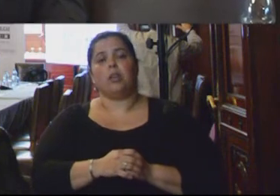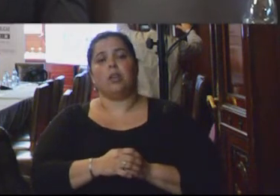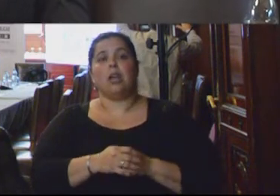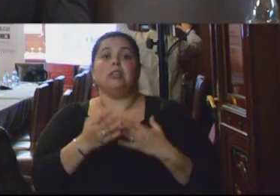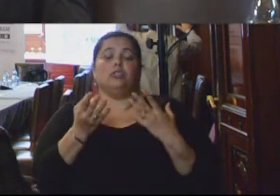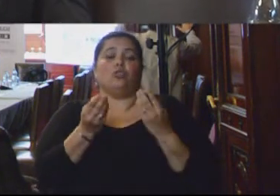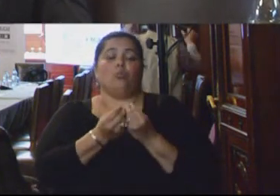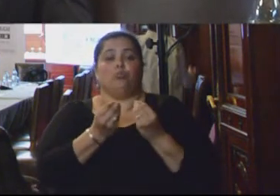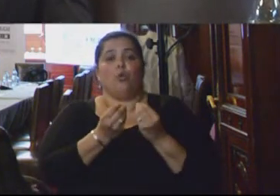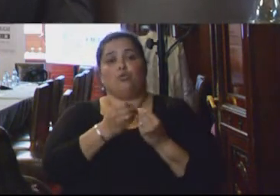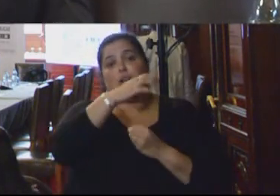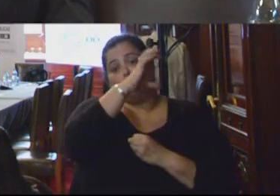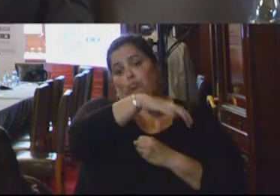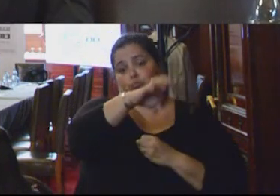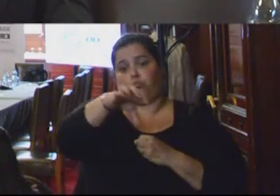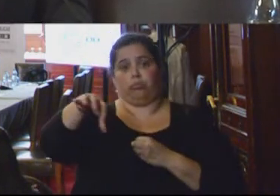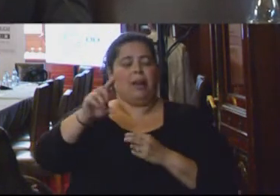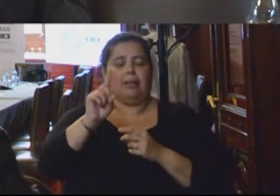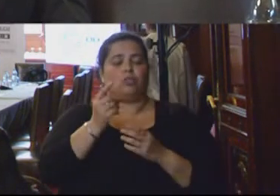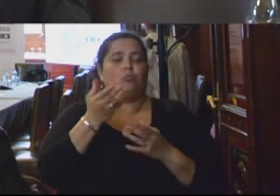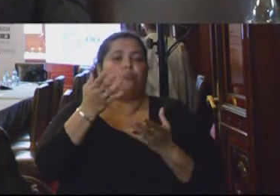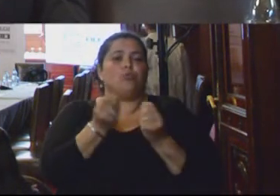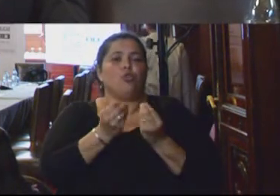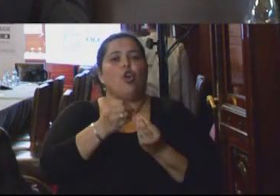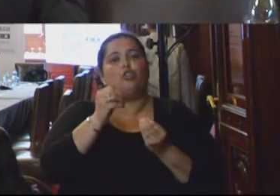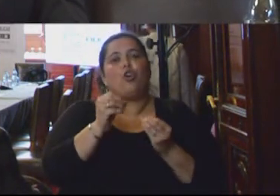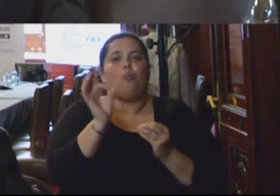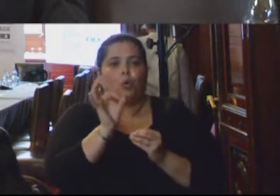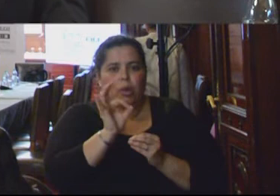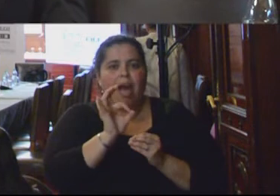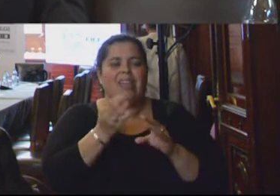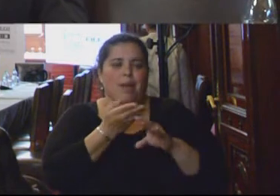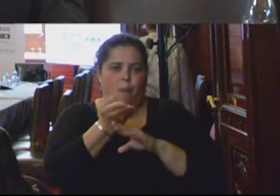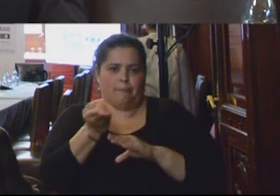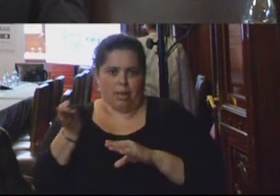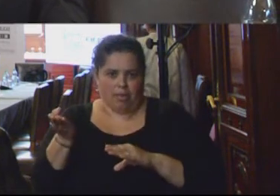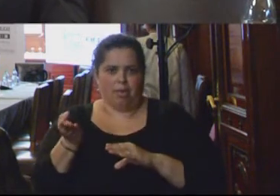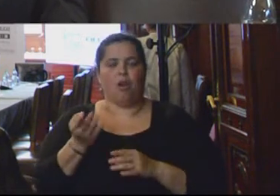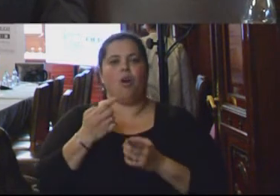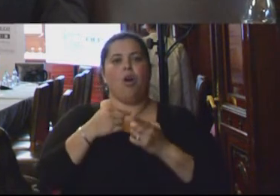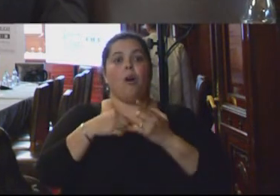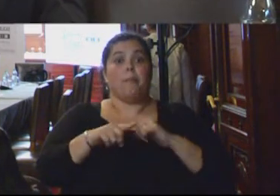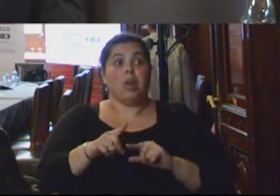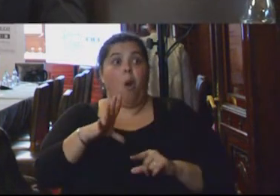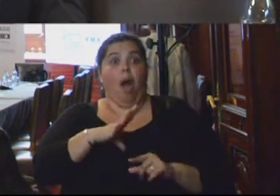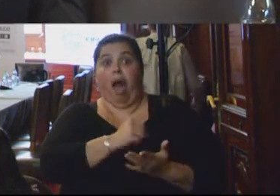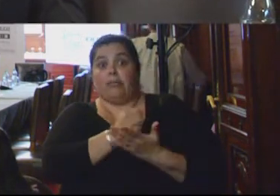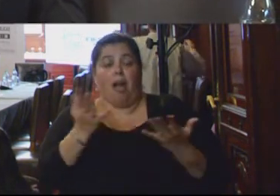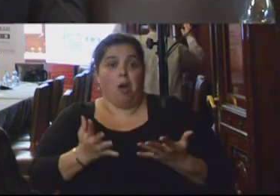las ocasiones en que se ha solicitado una visita in loco, sin que hasta el momento se haya